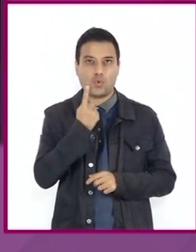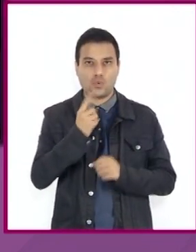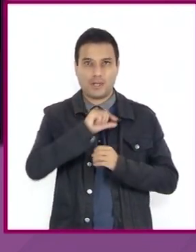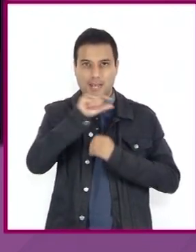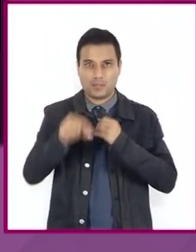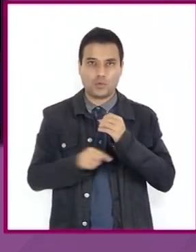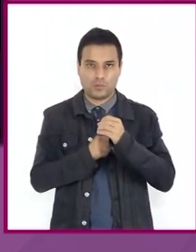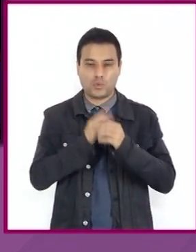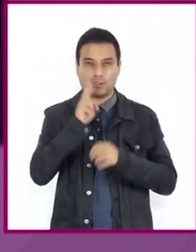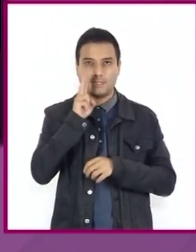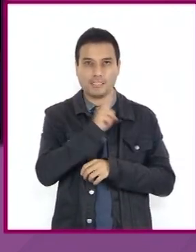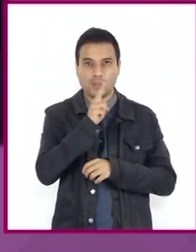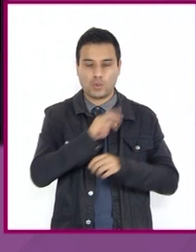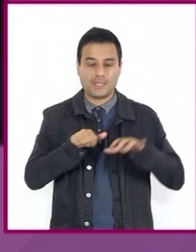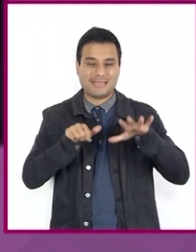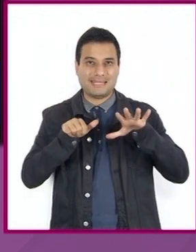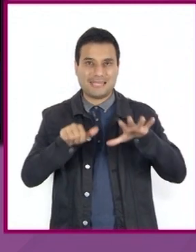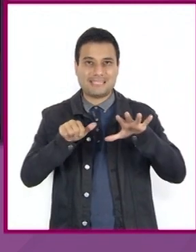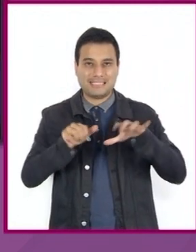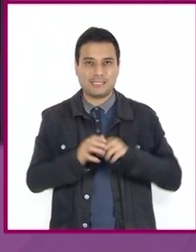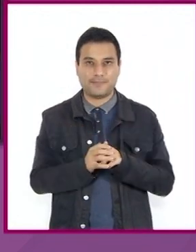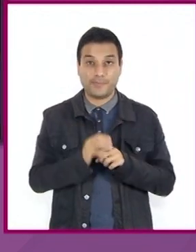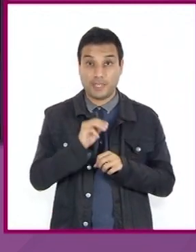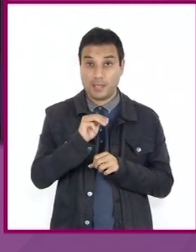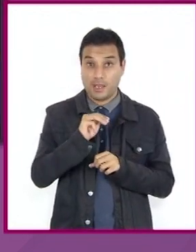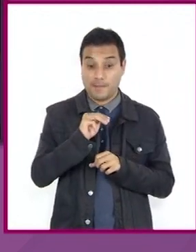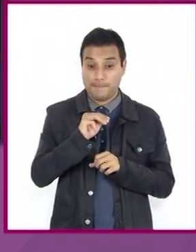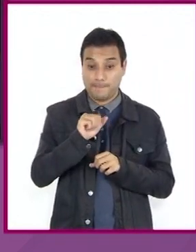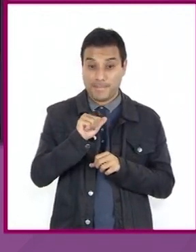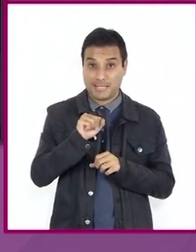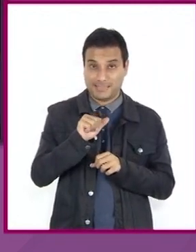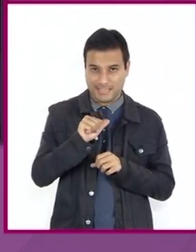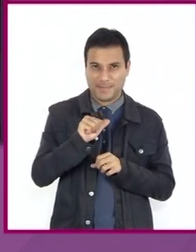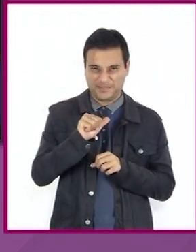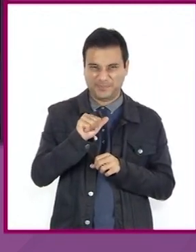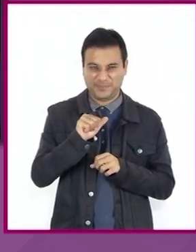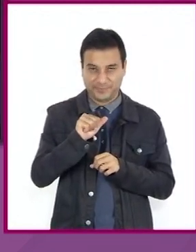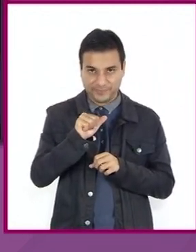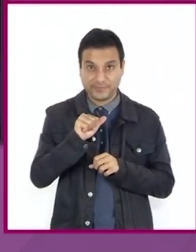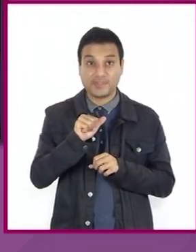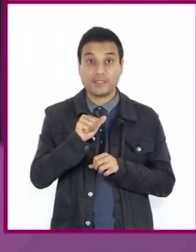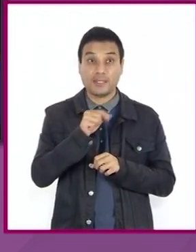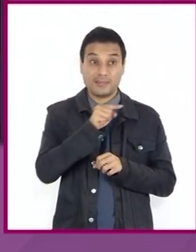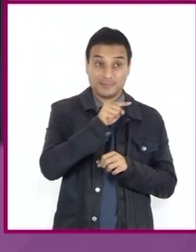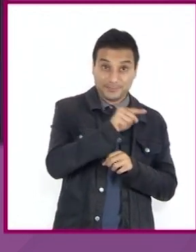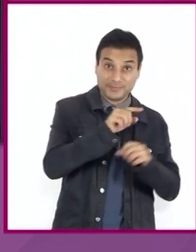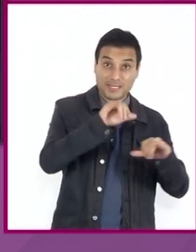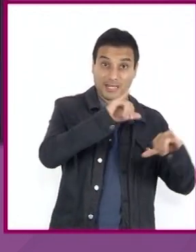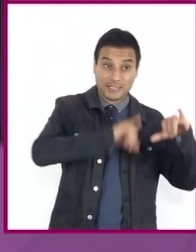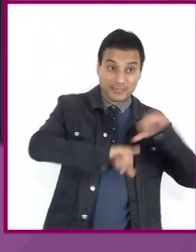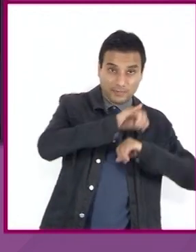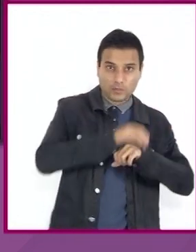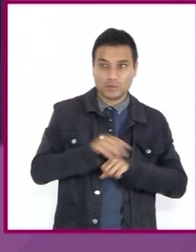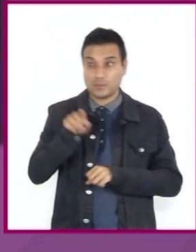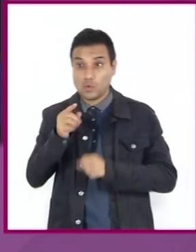unidades. Veamos que la masa en reactivos y en productos es la misma, se conserva.